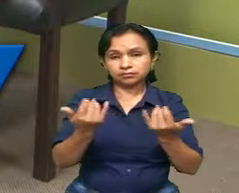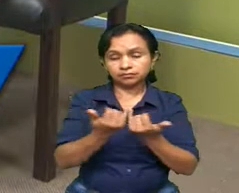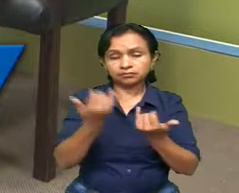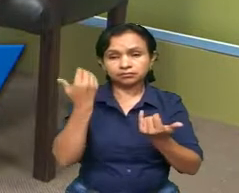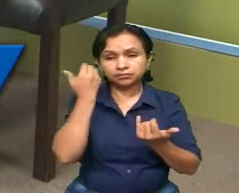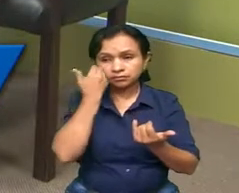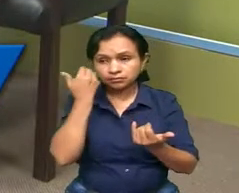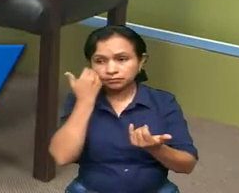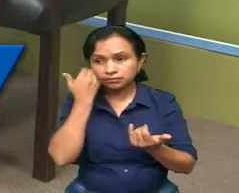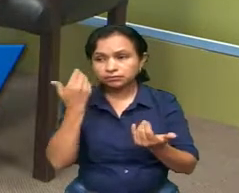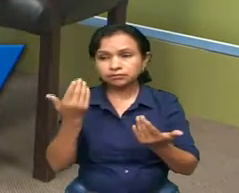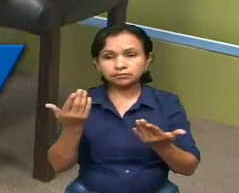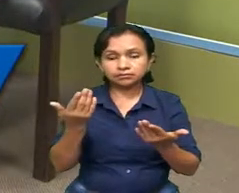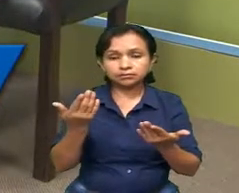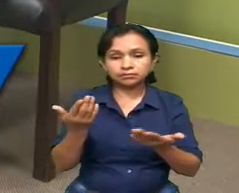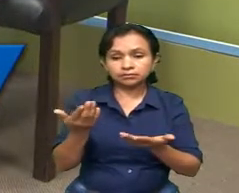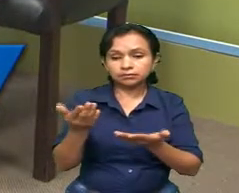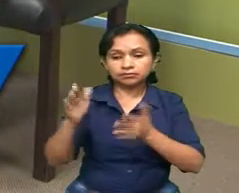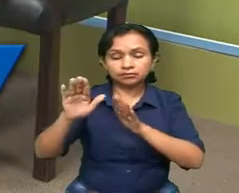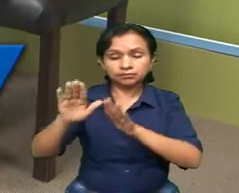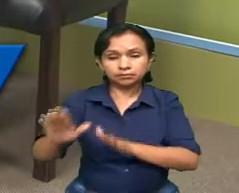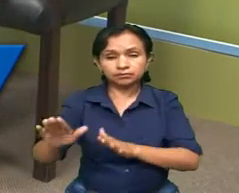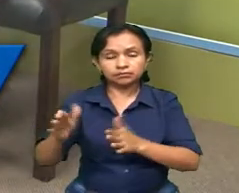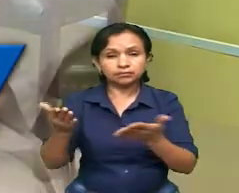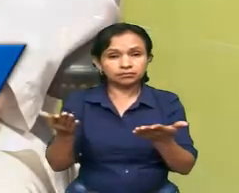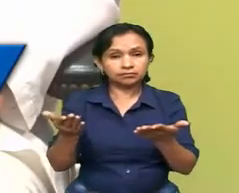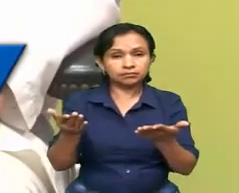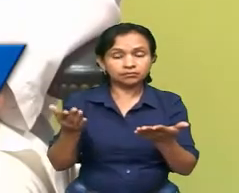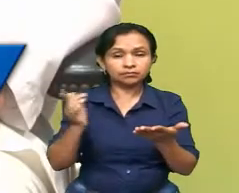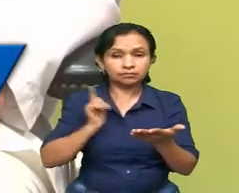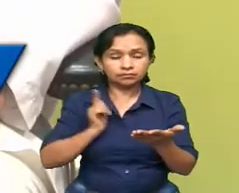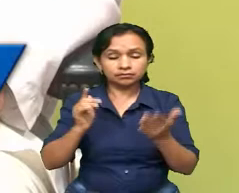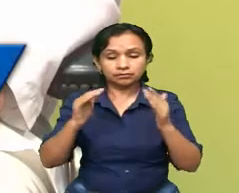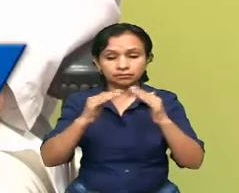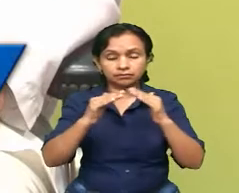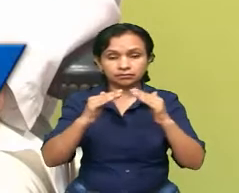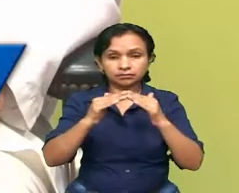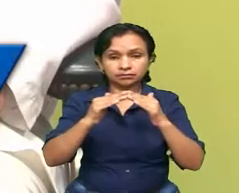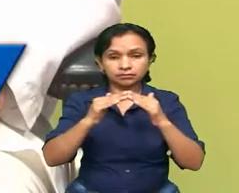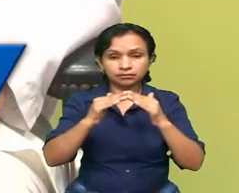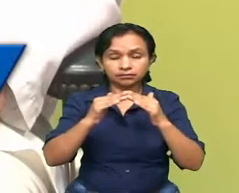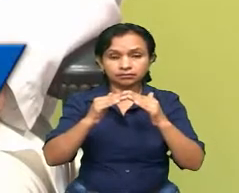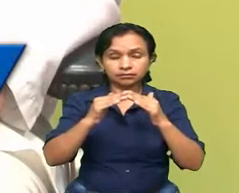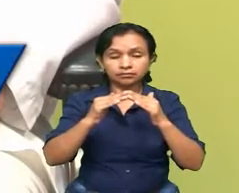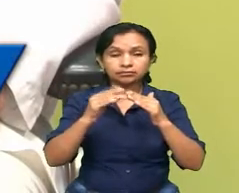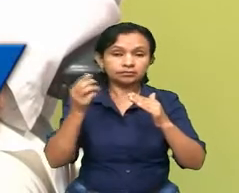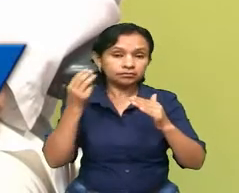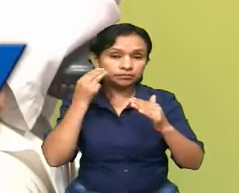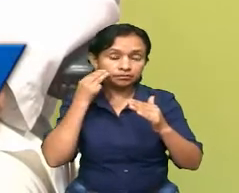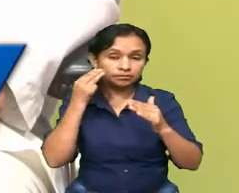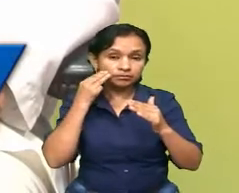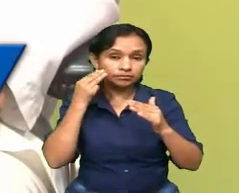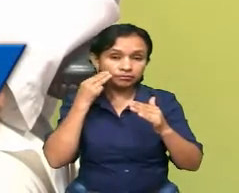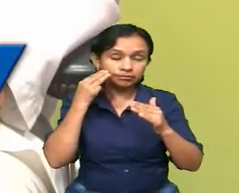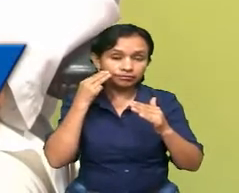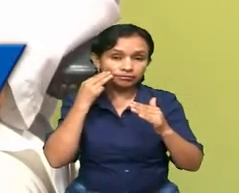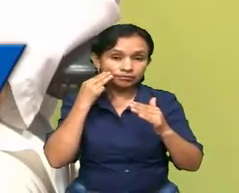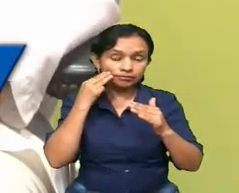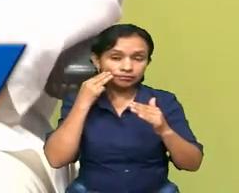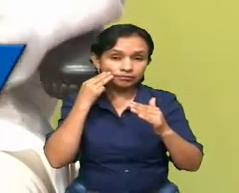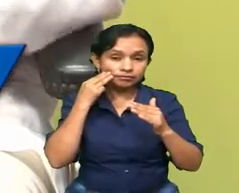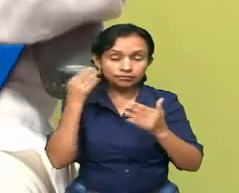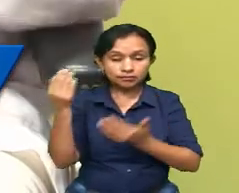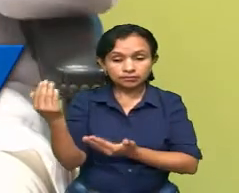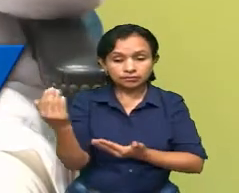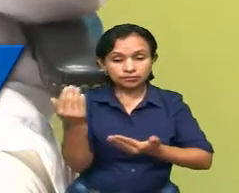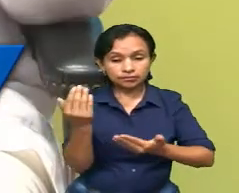enfermedad, entonces los niños quedan ingresados. Tenemos las casas maternas para albergar a las mamás y estén con su bebé,